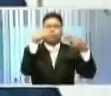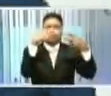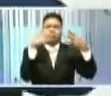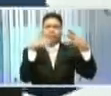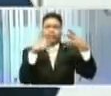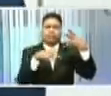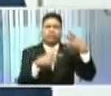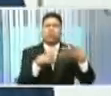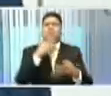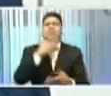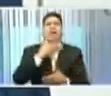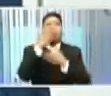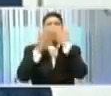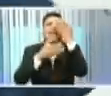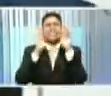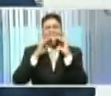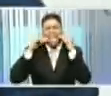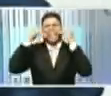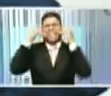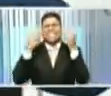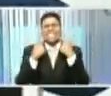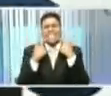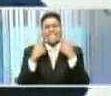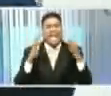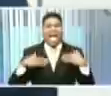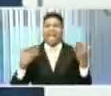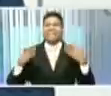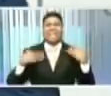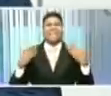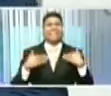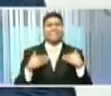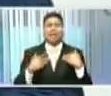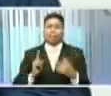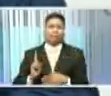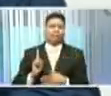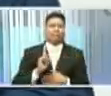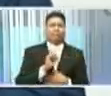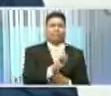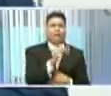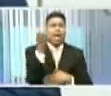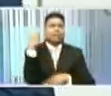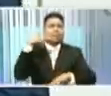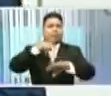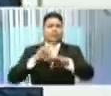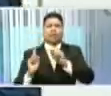consignas, ríen un poco de alegría y siguen adelante.